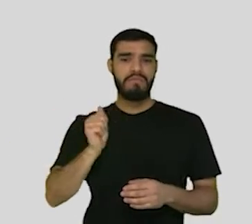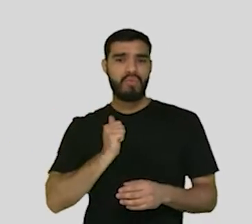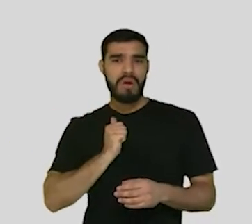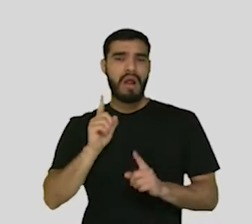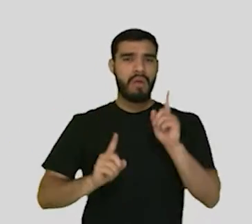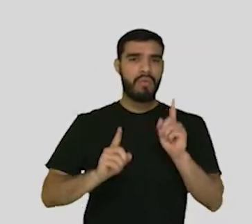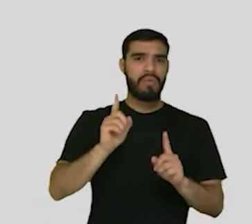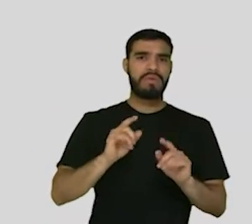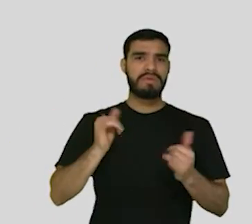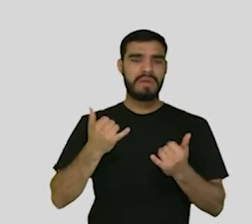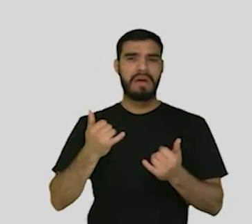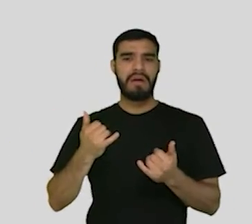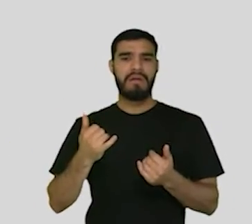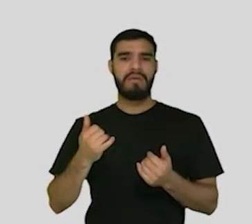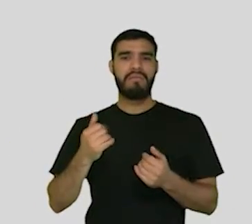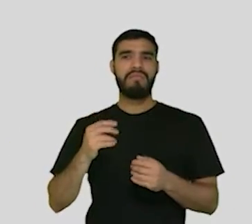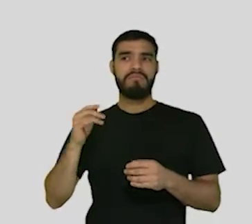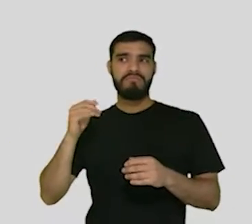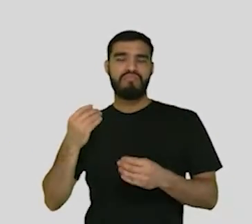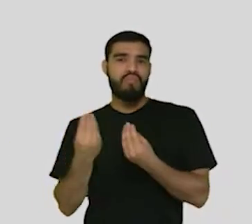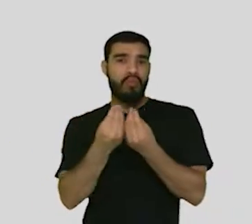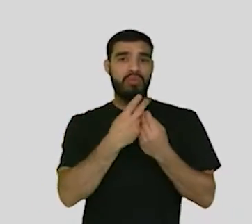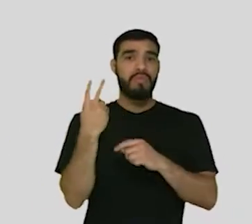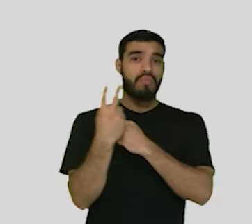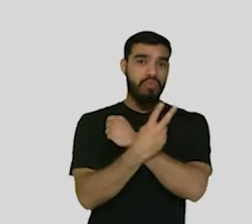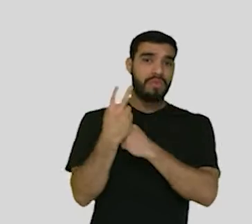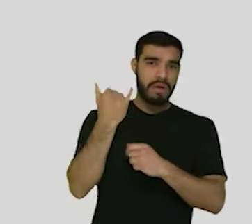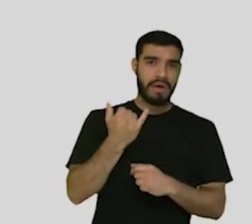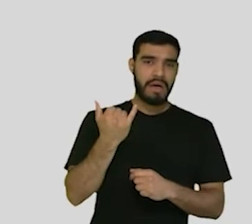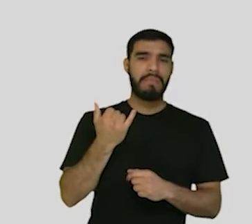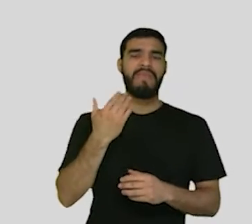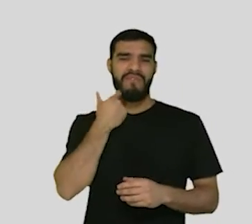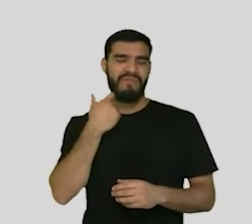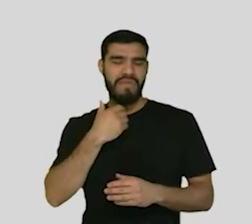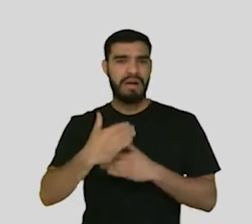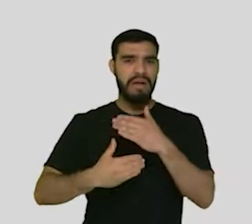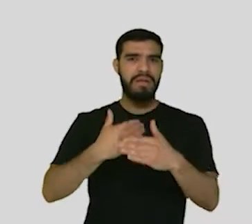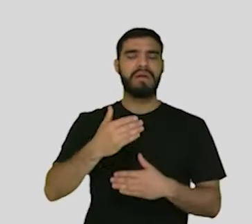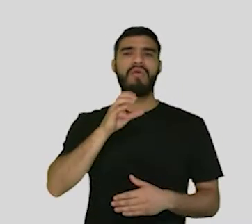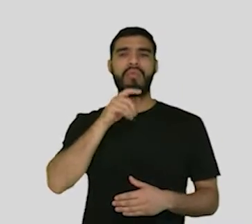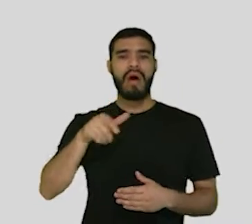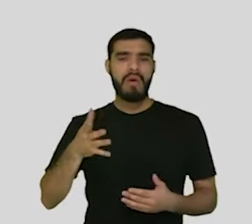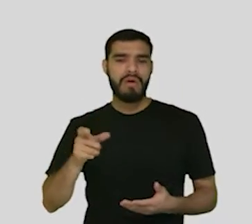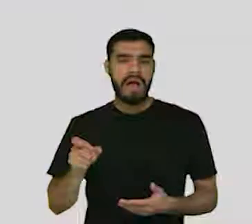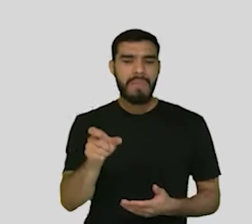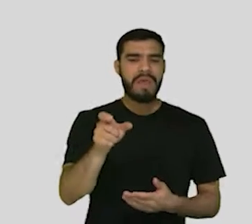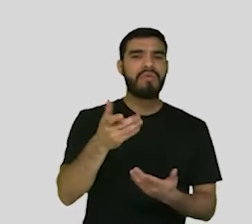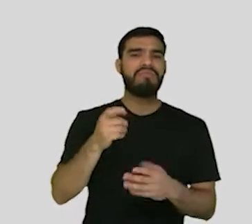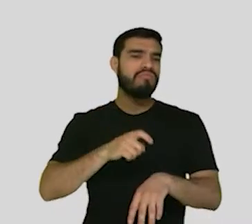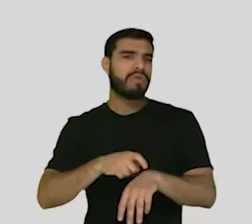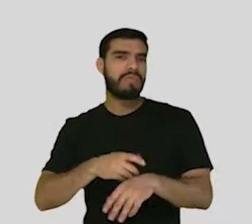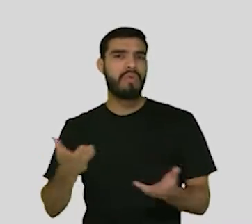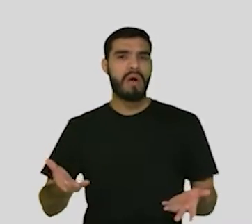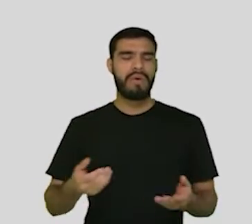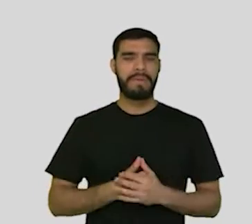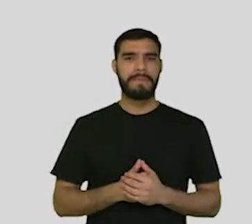otro genda pegua pe bañan dere igua buinte uy por ajaisa ya recoba añete jape jetamba o falta etereña en debe muy cuña